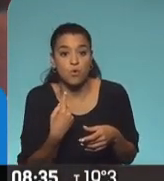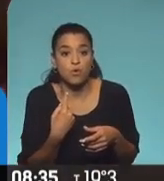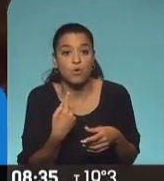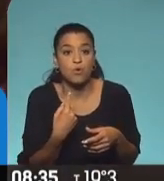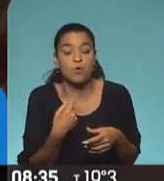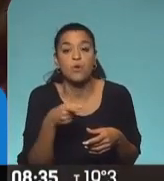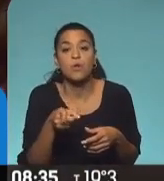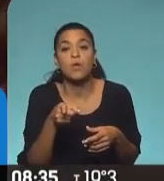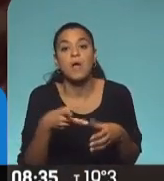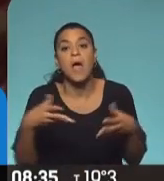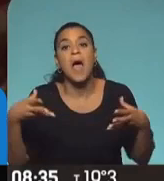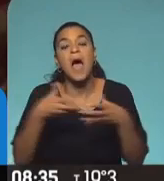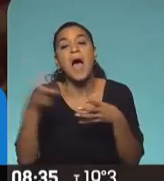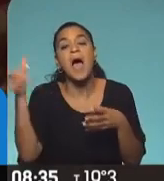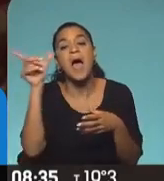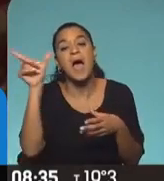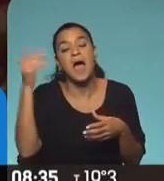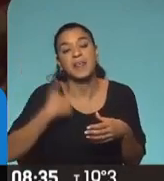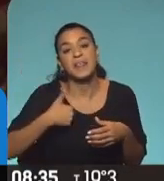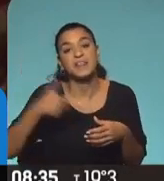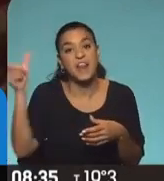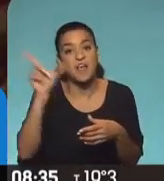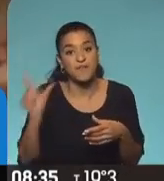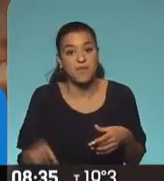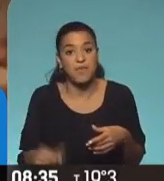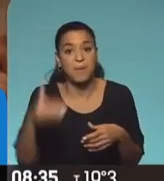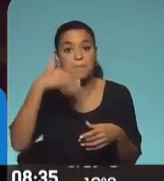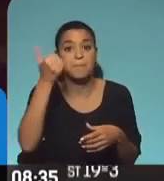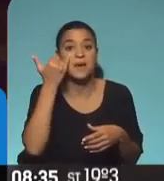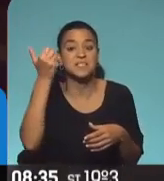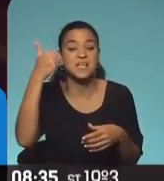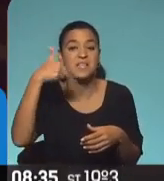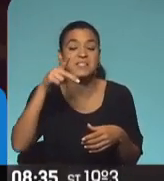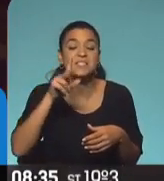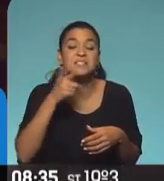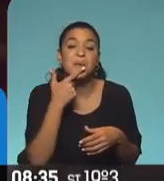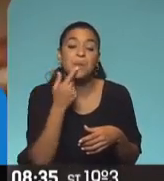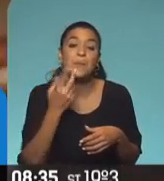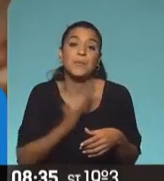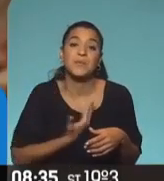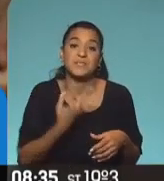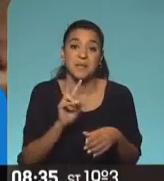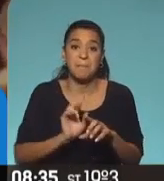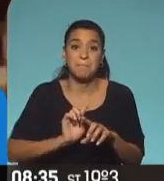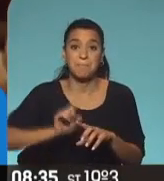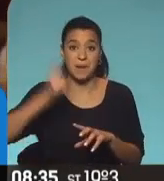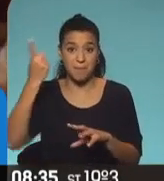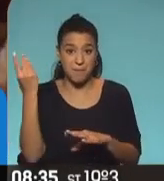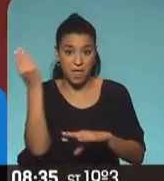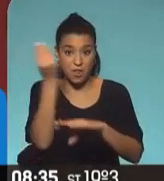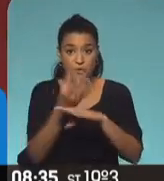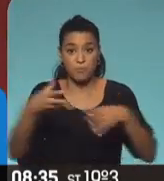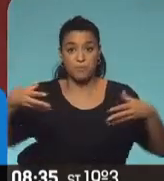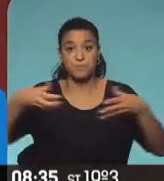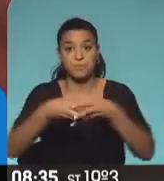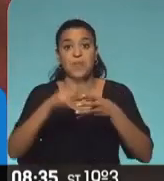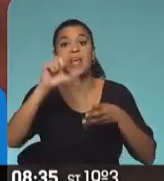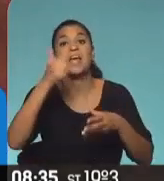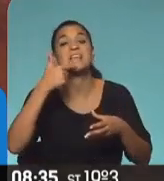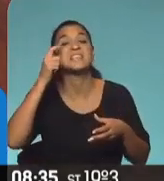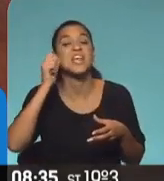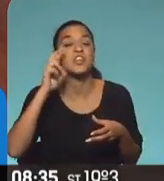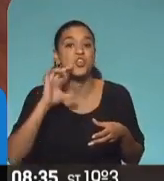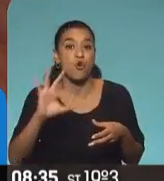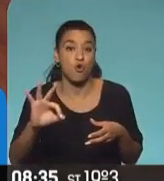componemos argentina federal como josema ya que era vicepresidente primero digamos en el bloque nuestro que conducía carlos caserío por lo